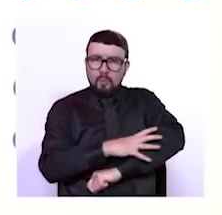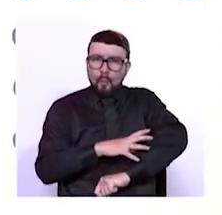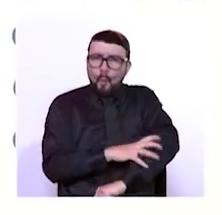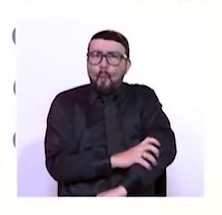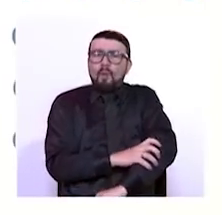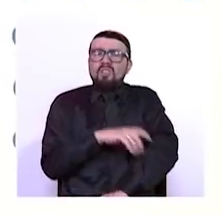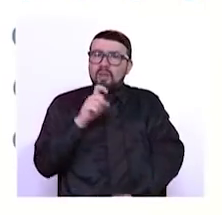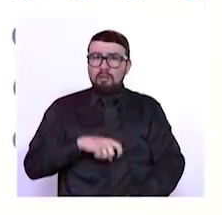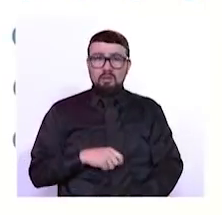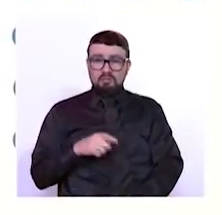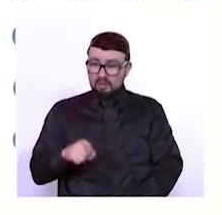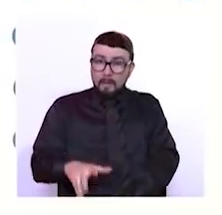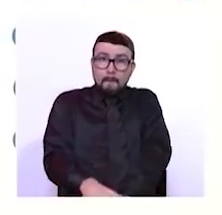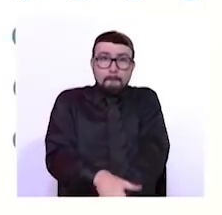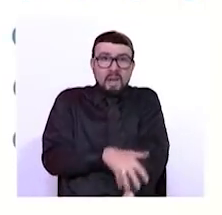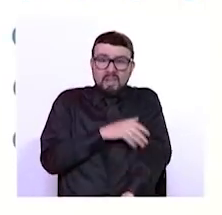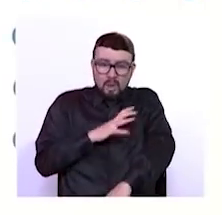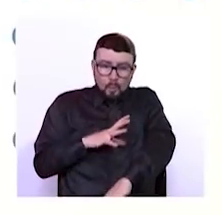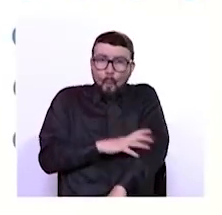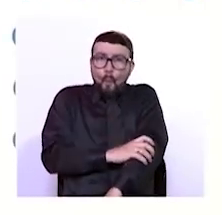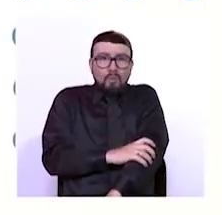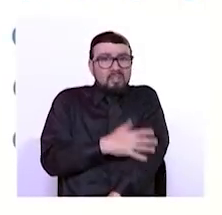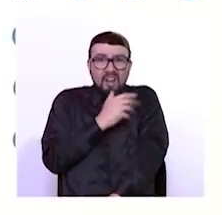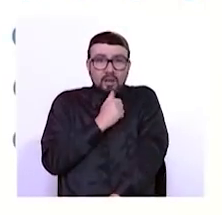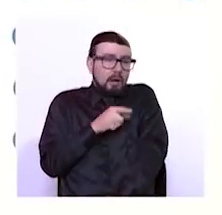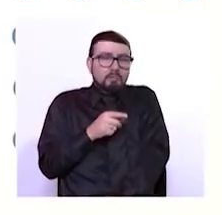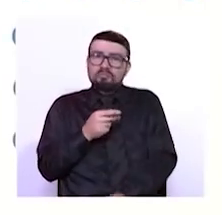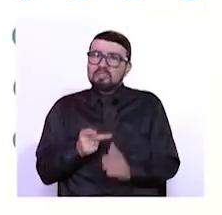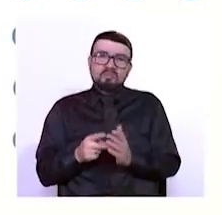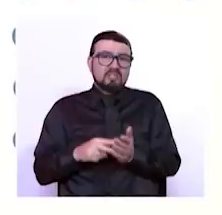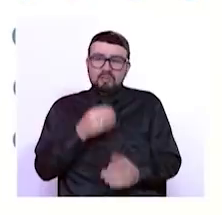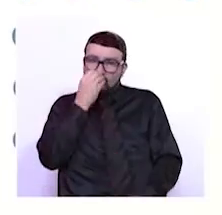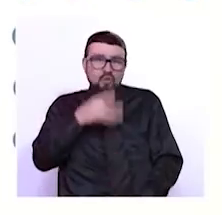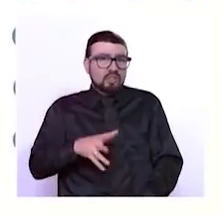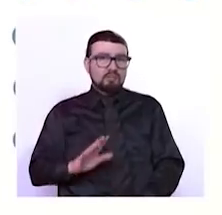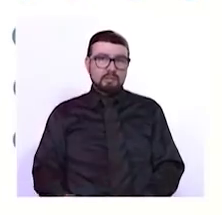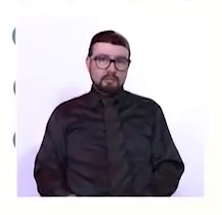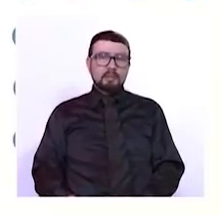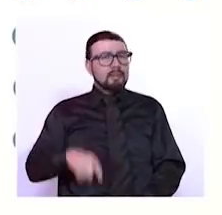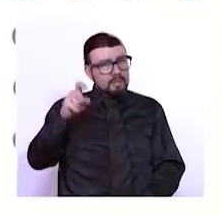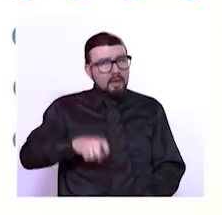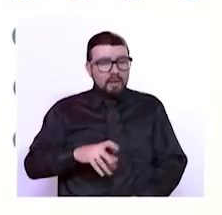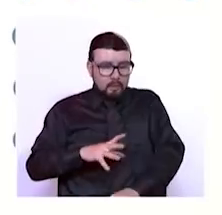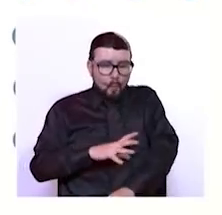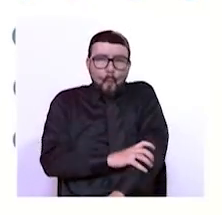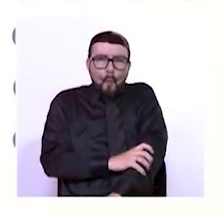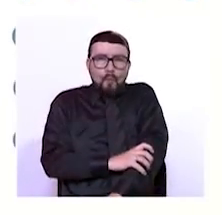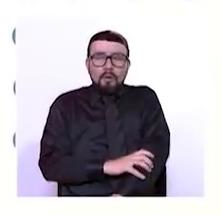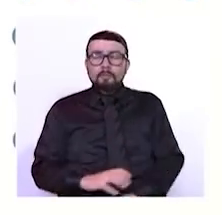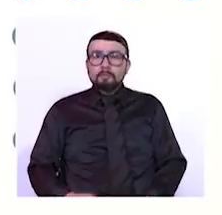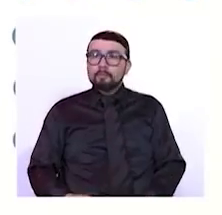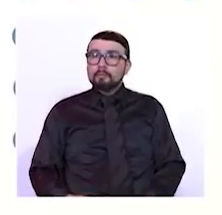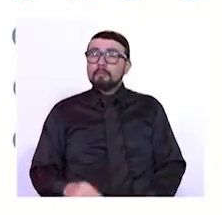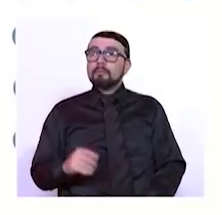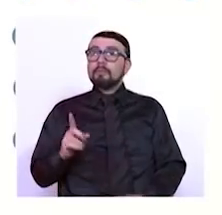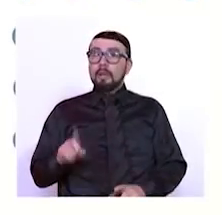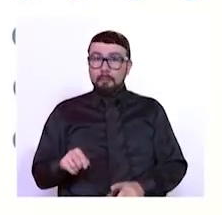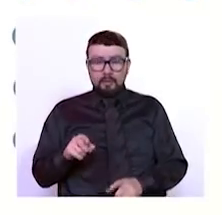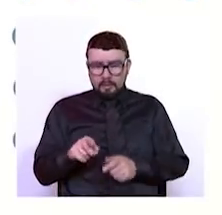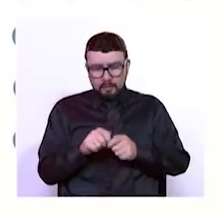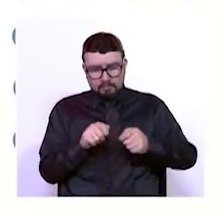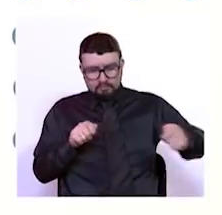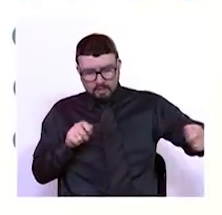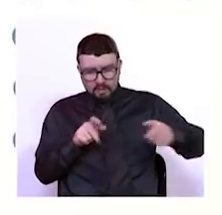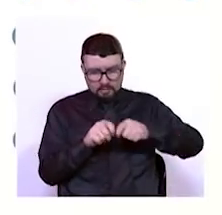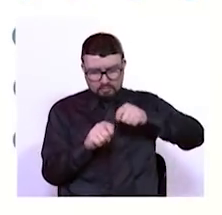la media no está apretando, no está haciendo ningún objeto. Segundo, deben tener una medida adecuada